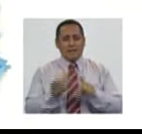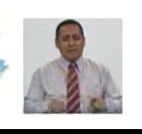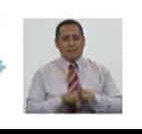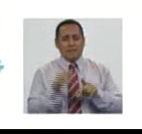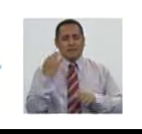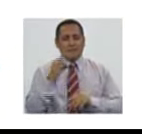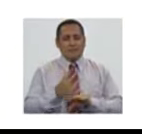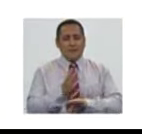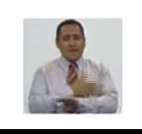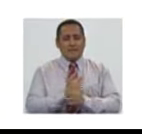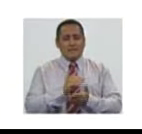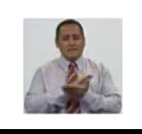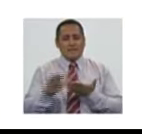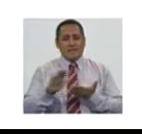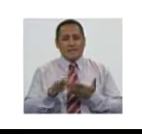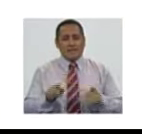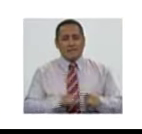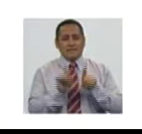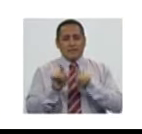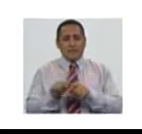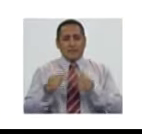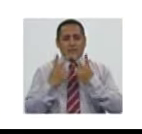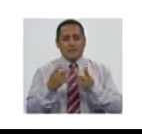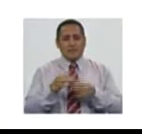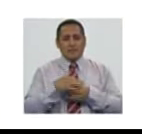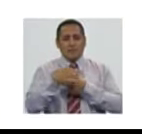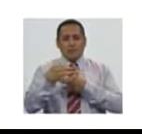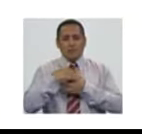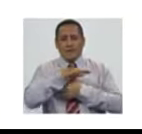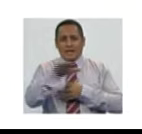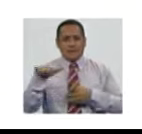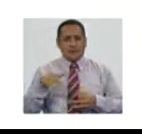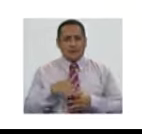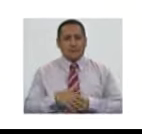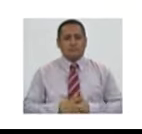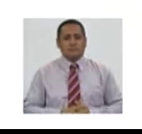siempre de manera gratuita y también descentralizada